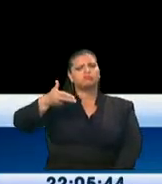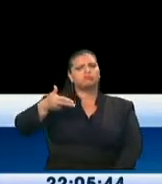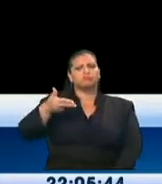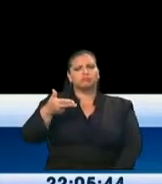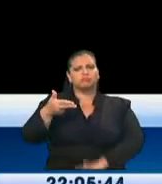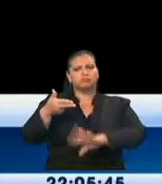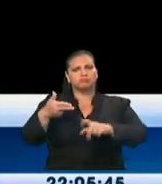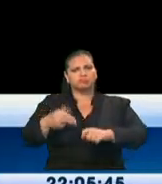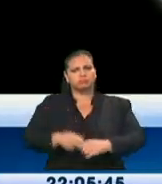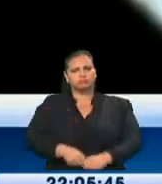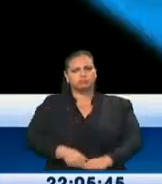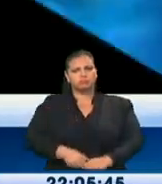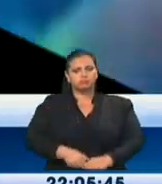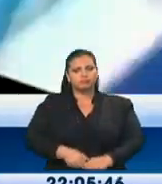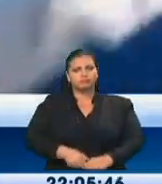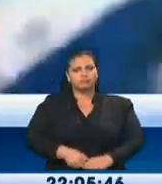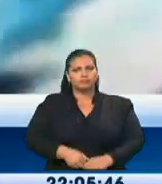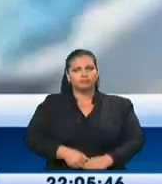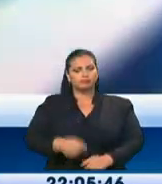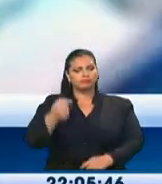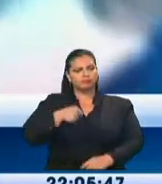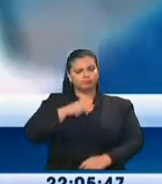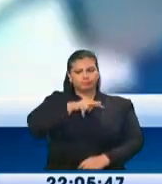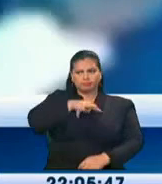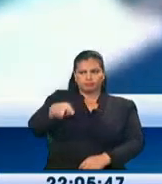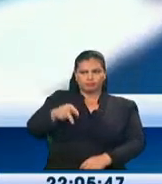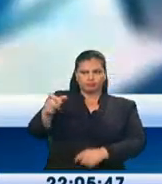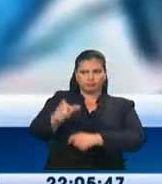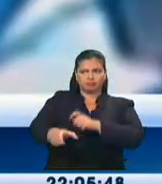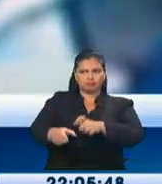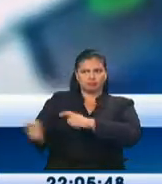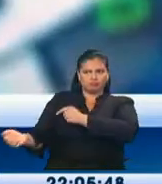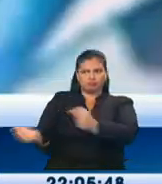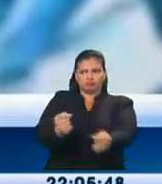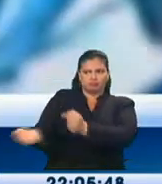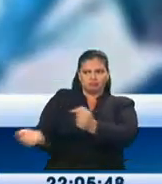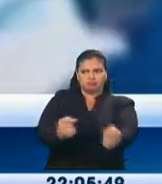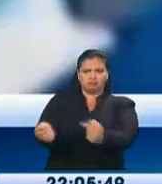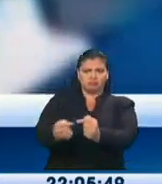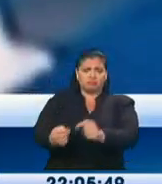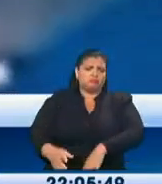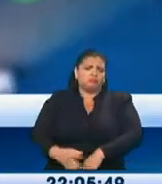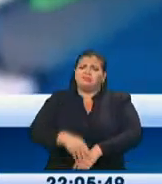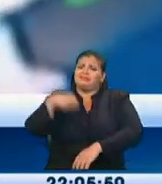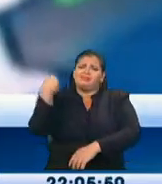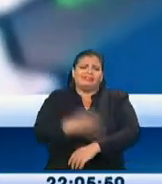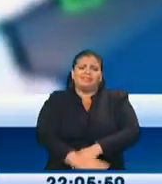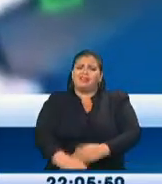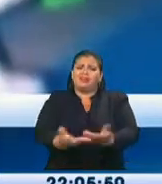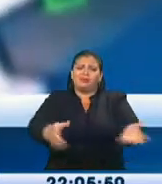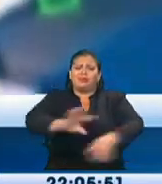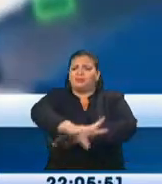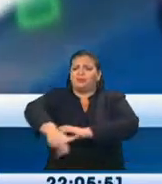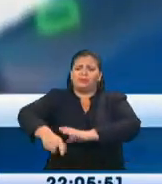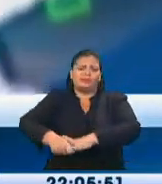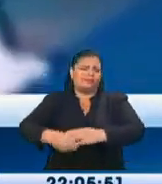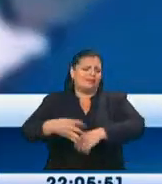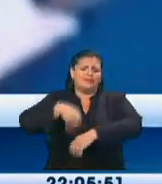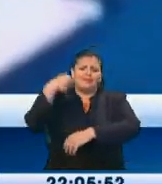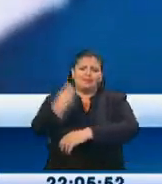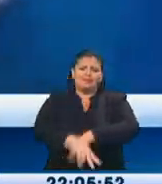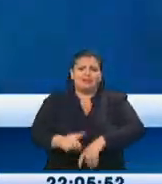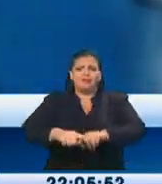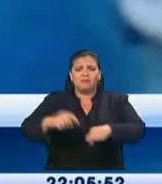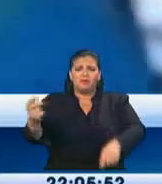estaba forcejeando afuera, inmediatamente abrí la puerta y dije que se lleven y que no le maten a él, pues, que no nos hagan daño. Le pegaron